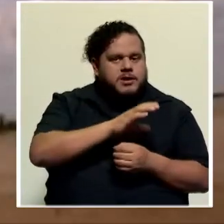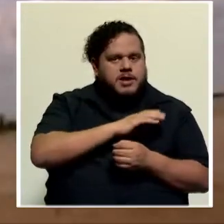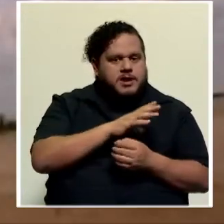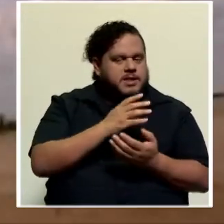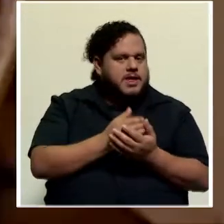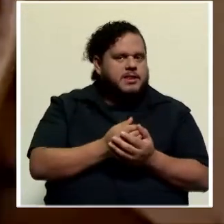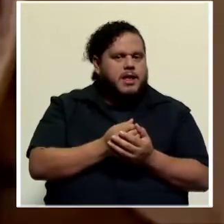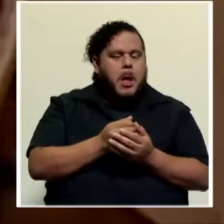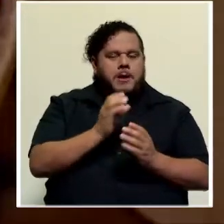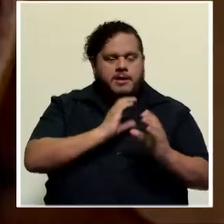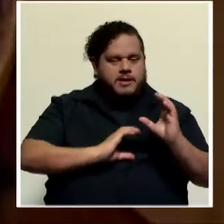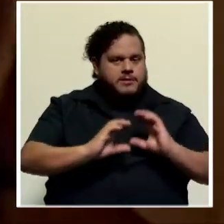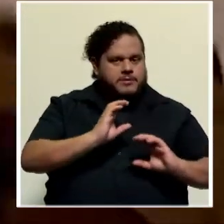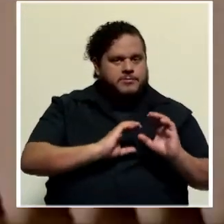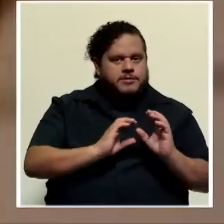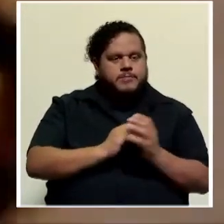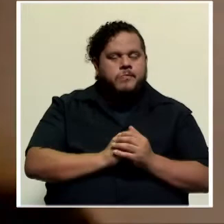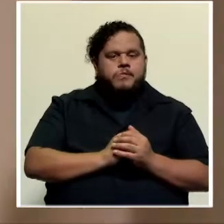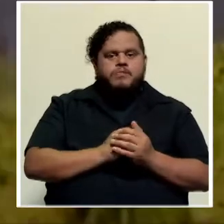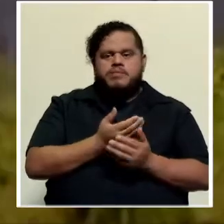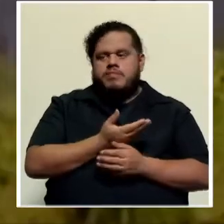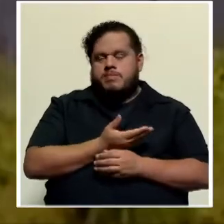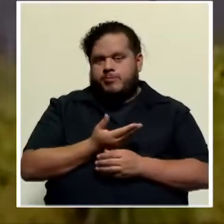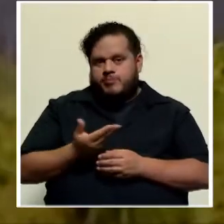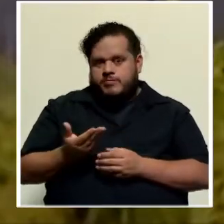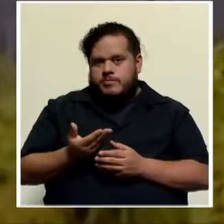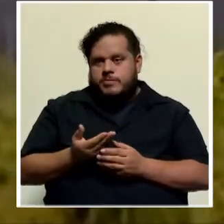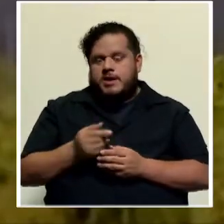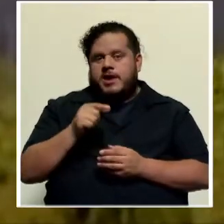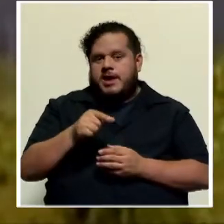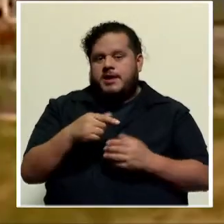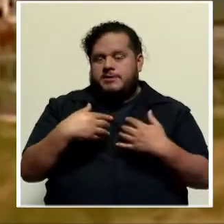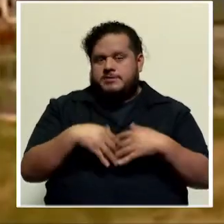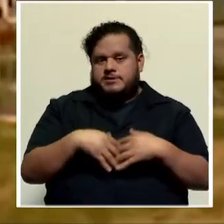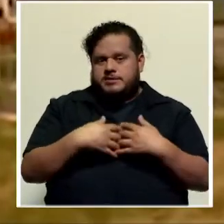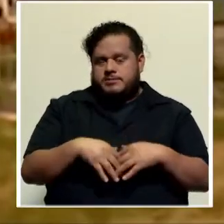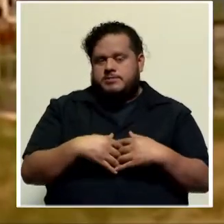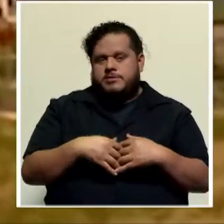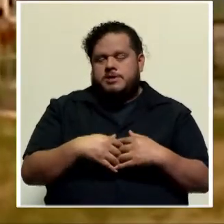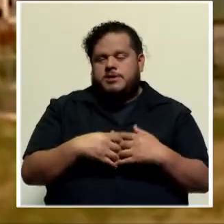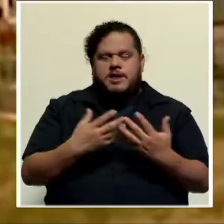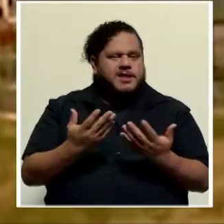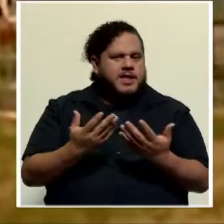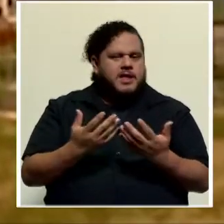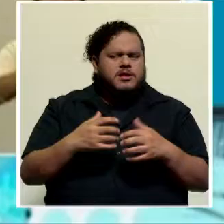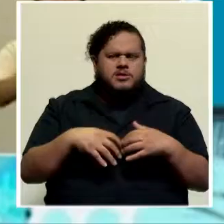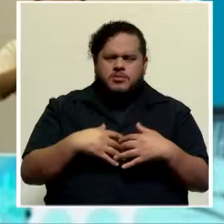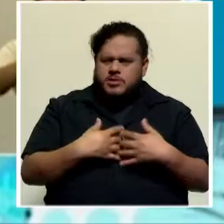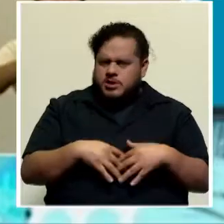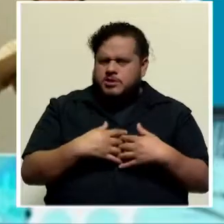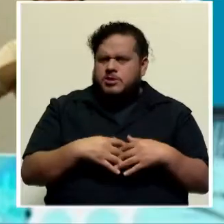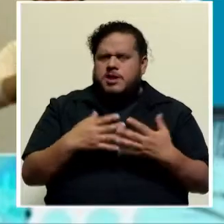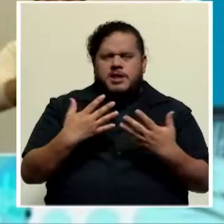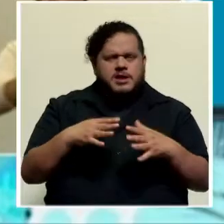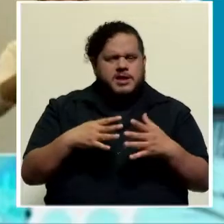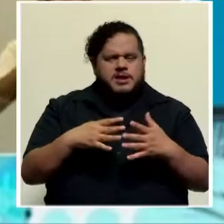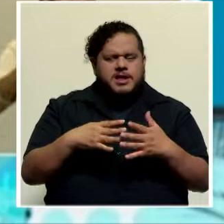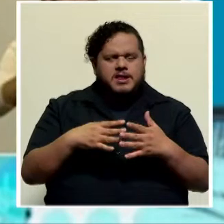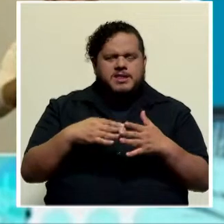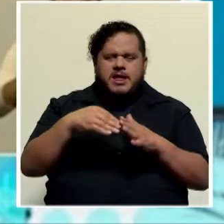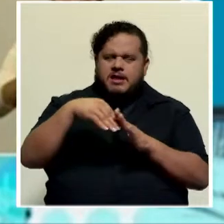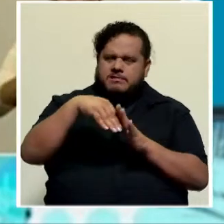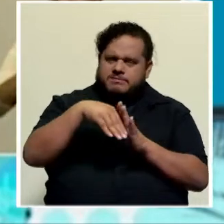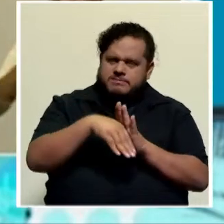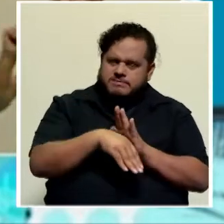cantidad comercial, cuando esas industrias son industrias que ya están o de picada